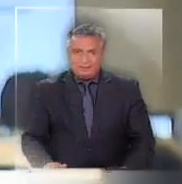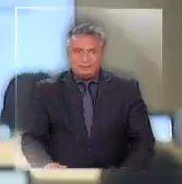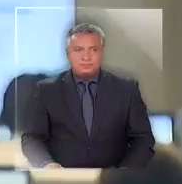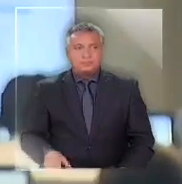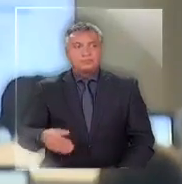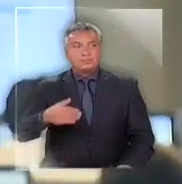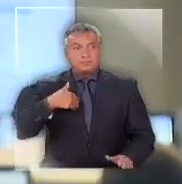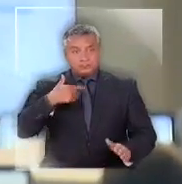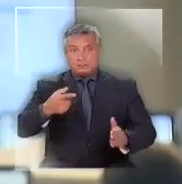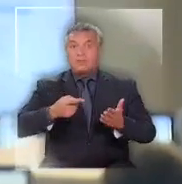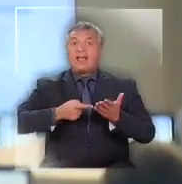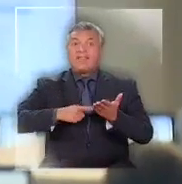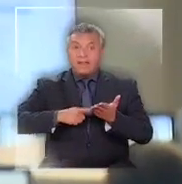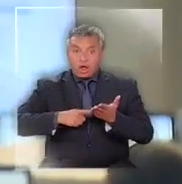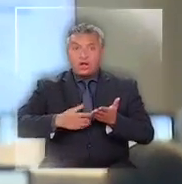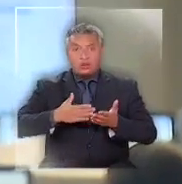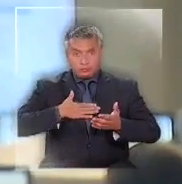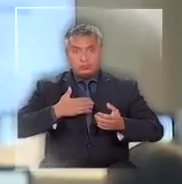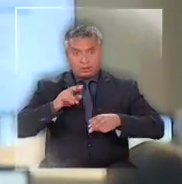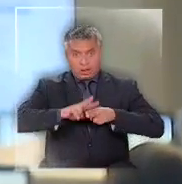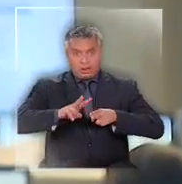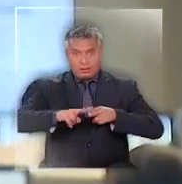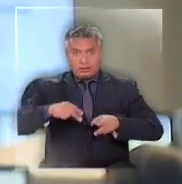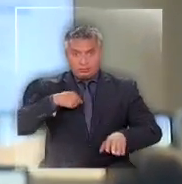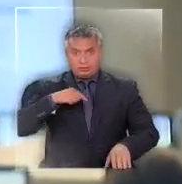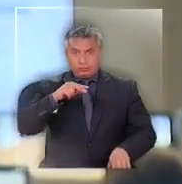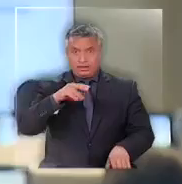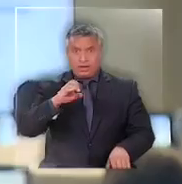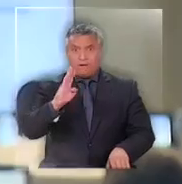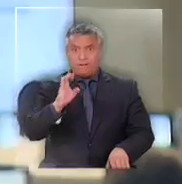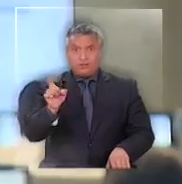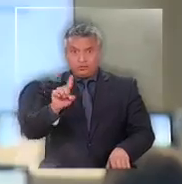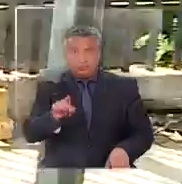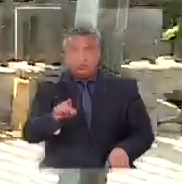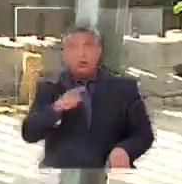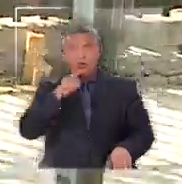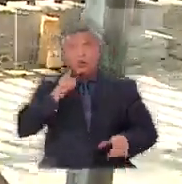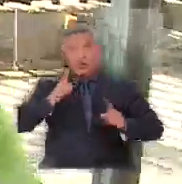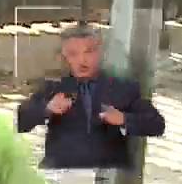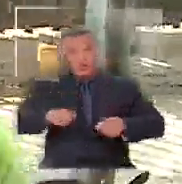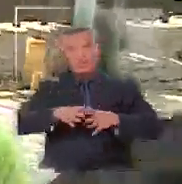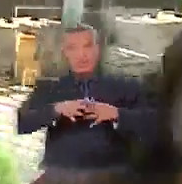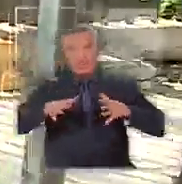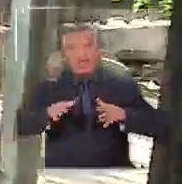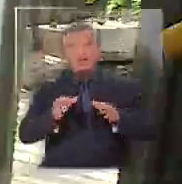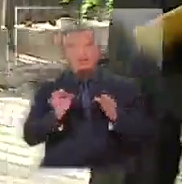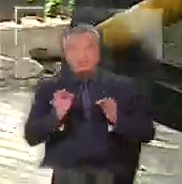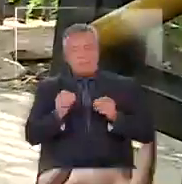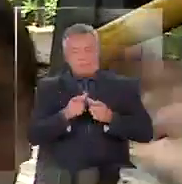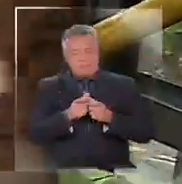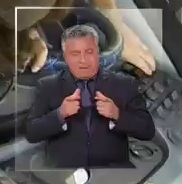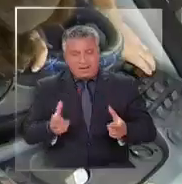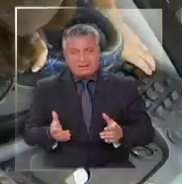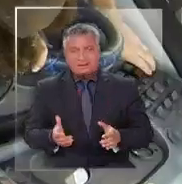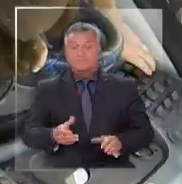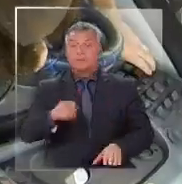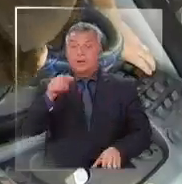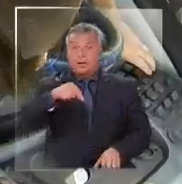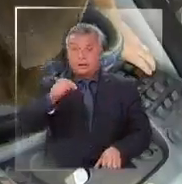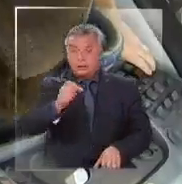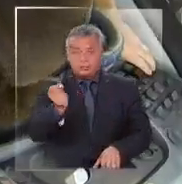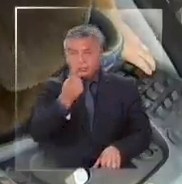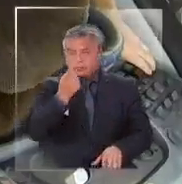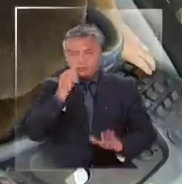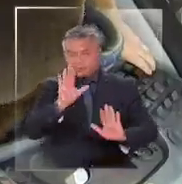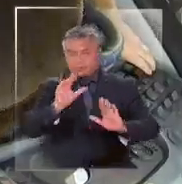hablo en lo que nosotros hacemos en Medbus, tiene que ser más completa. En esta primera etapa es conveniente mantener el índice como